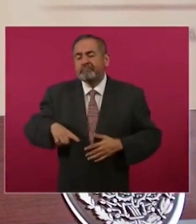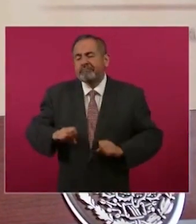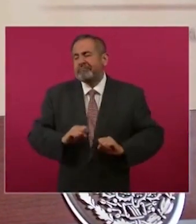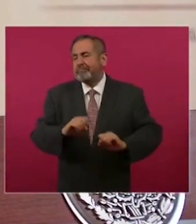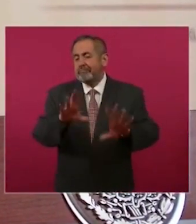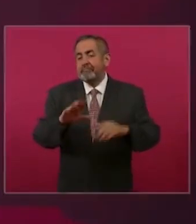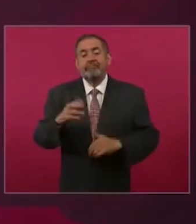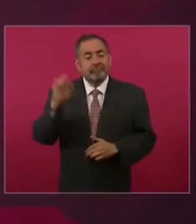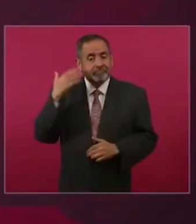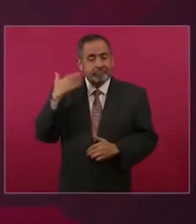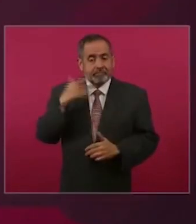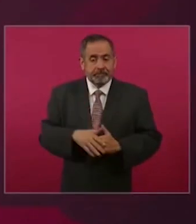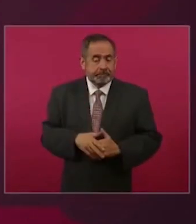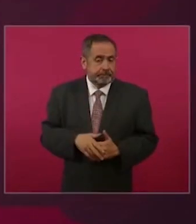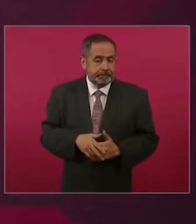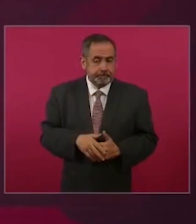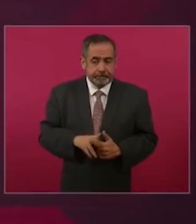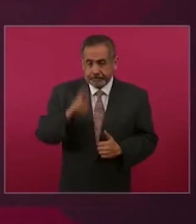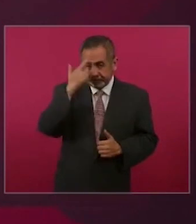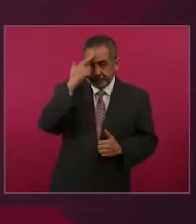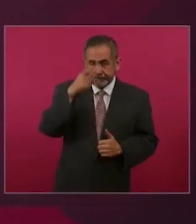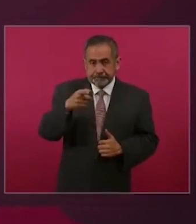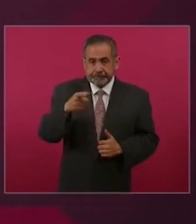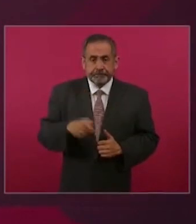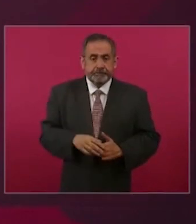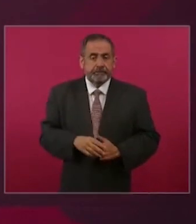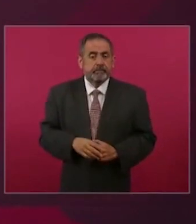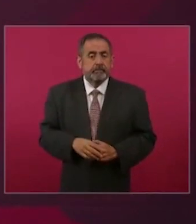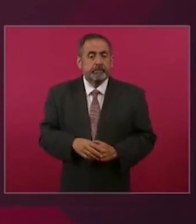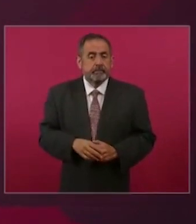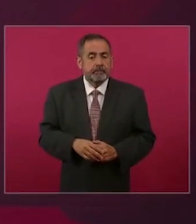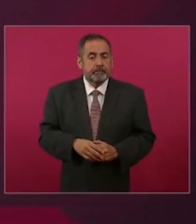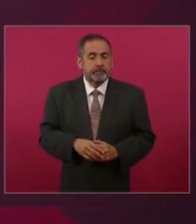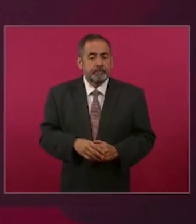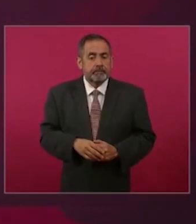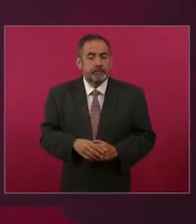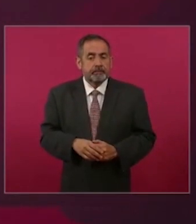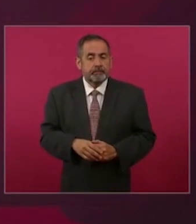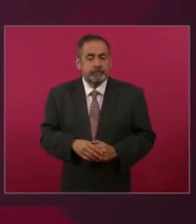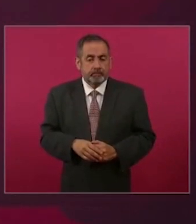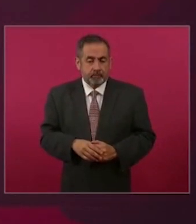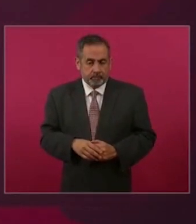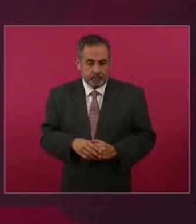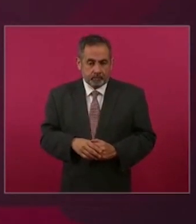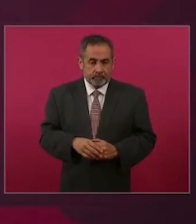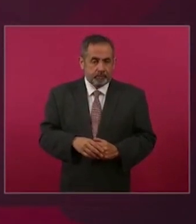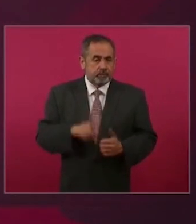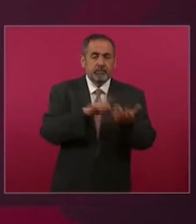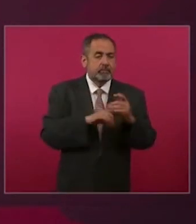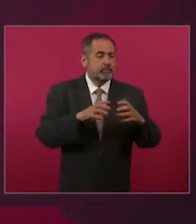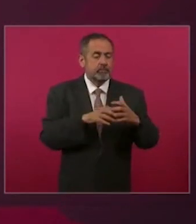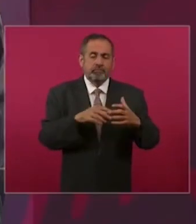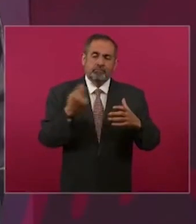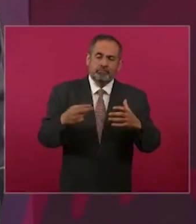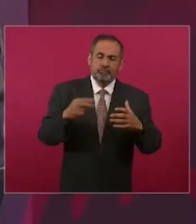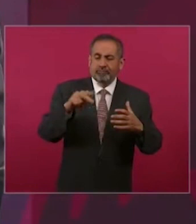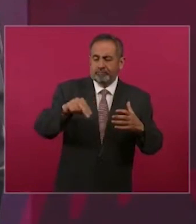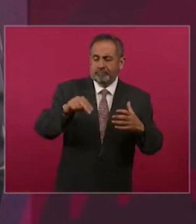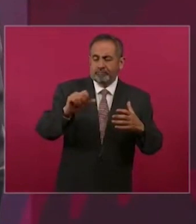los partidos políticos son además una muestra de ello